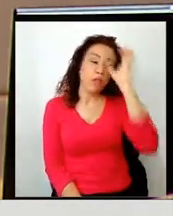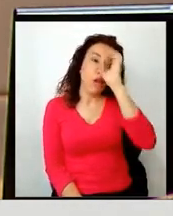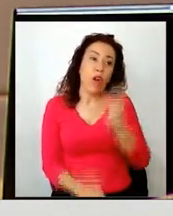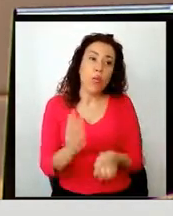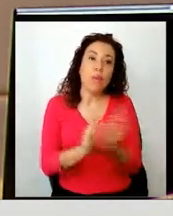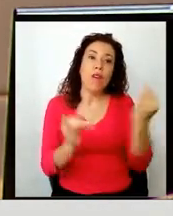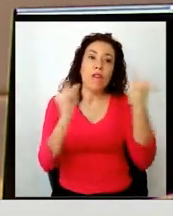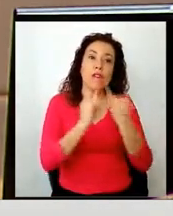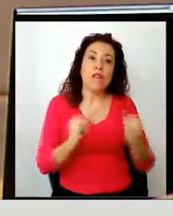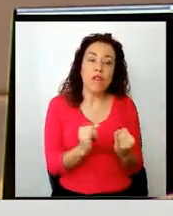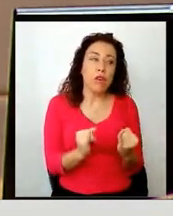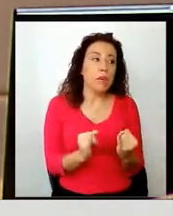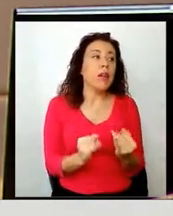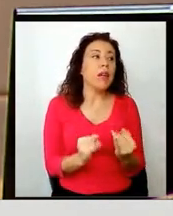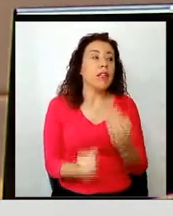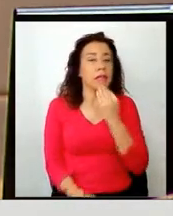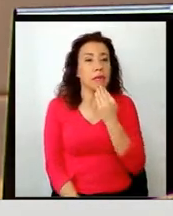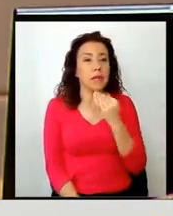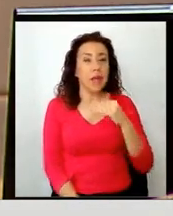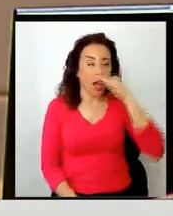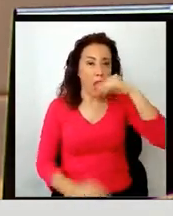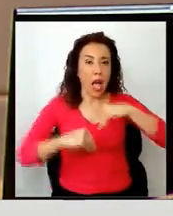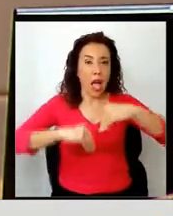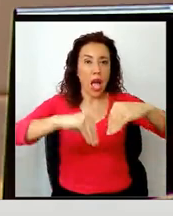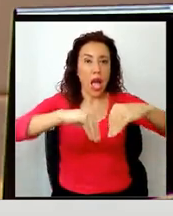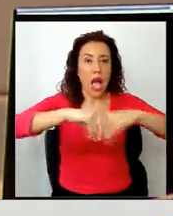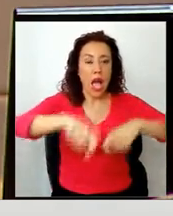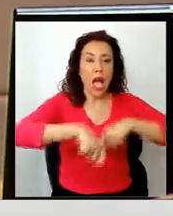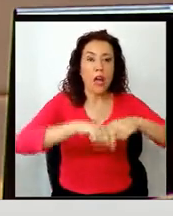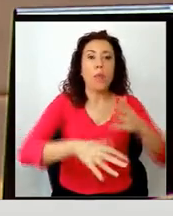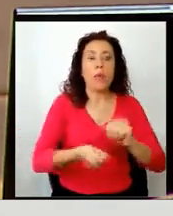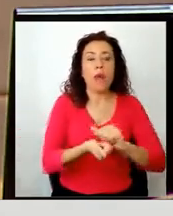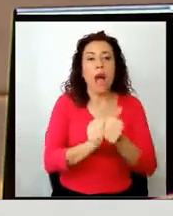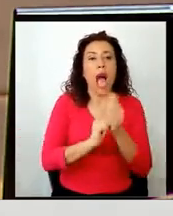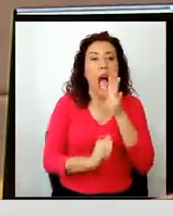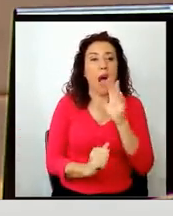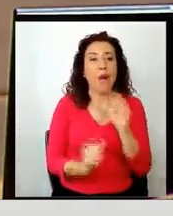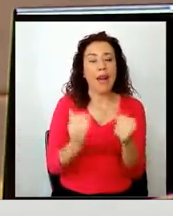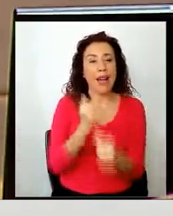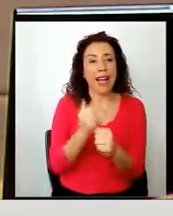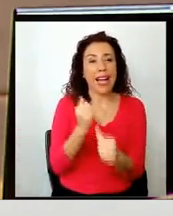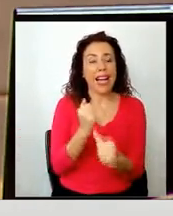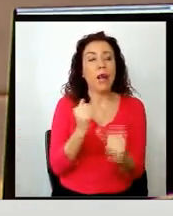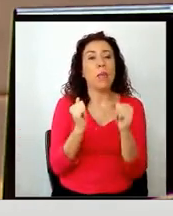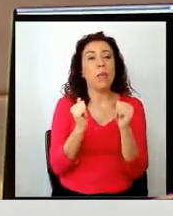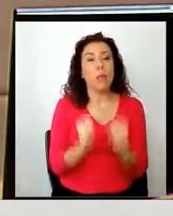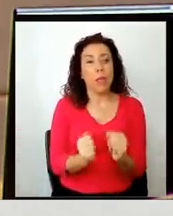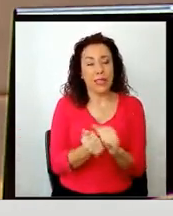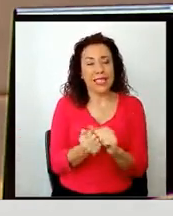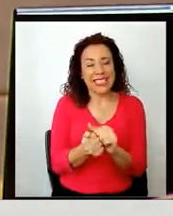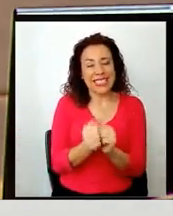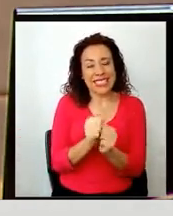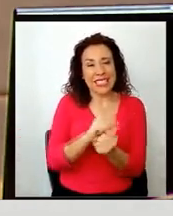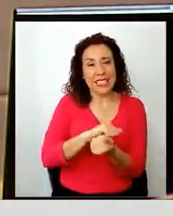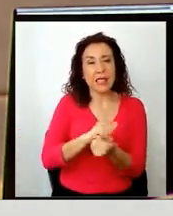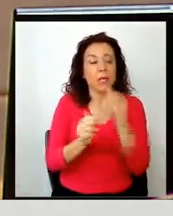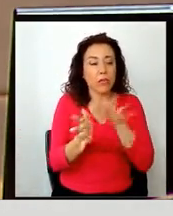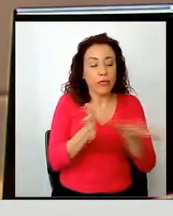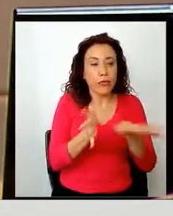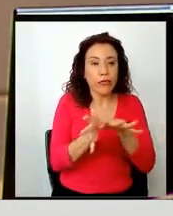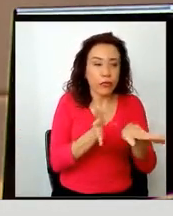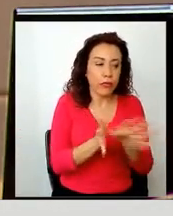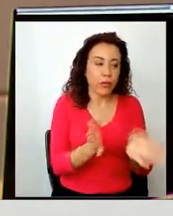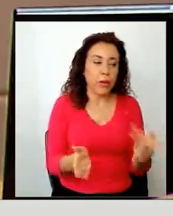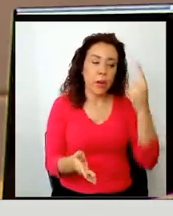que también la agricultura como la reutilización de las aguas grises se vaya formando algo central para el gobierno